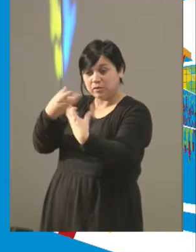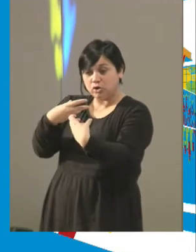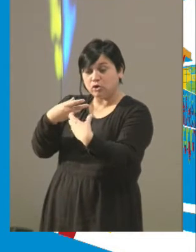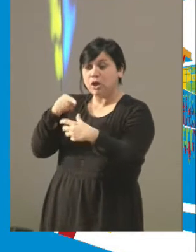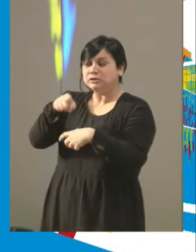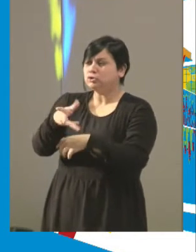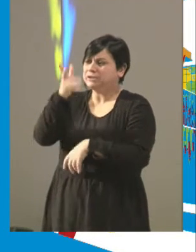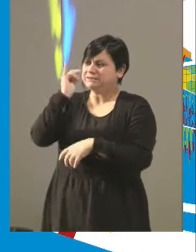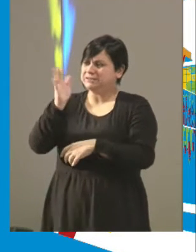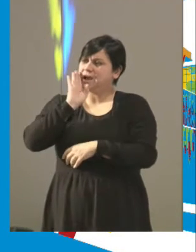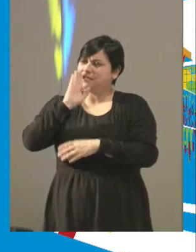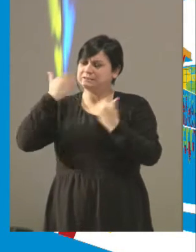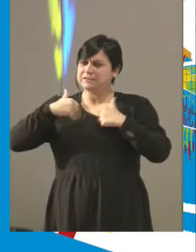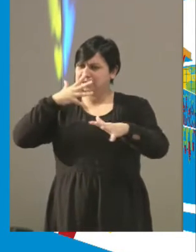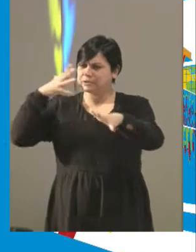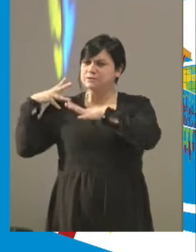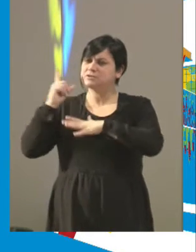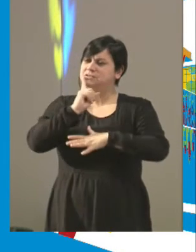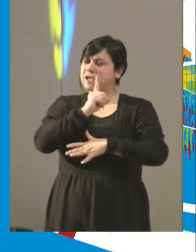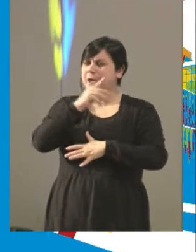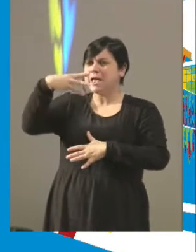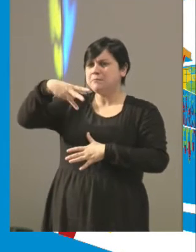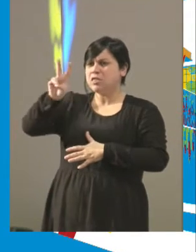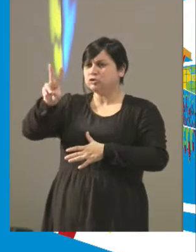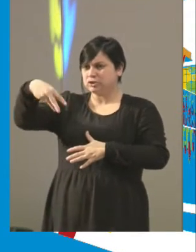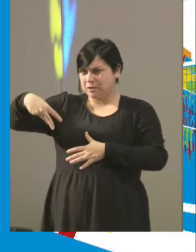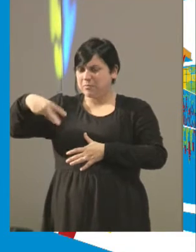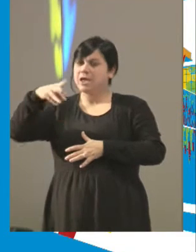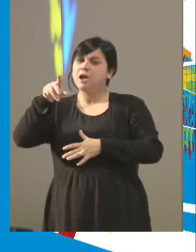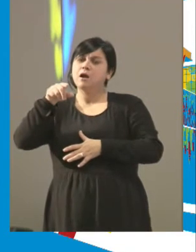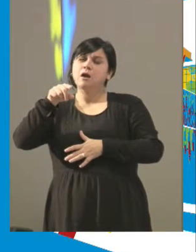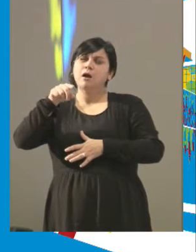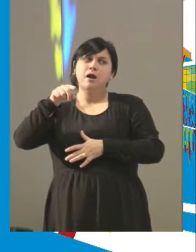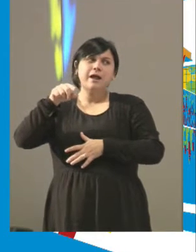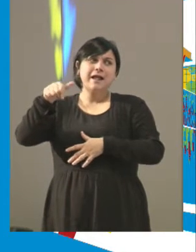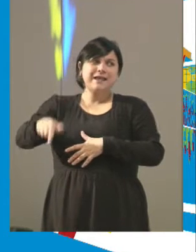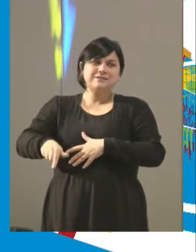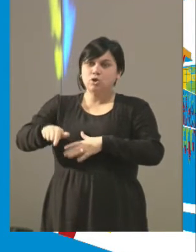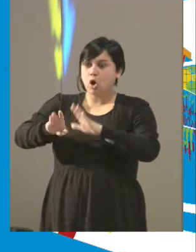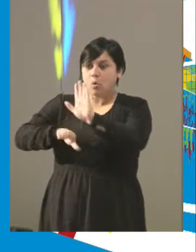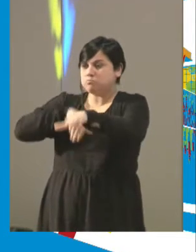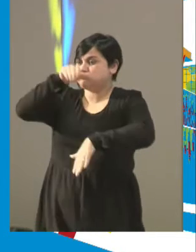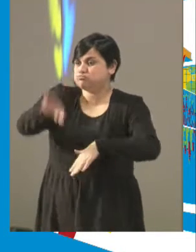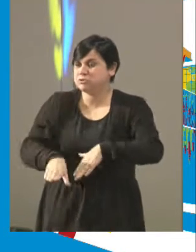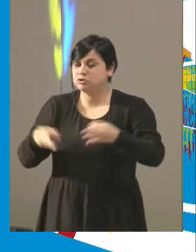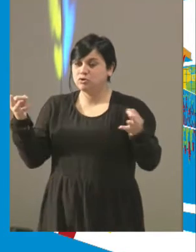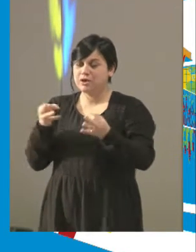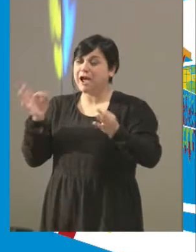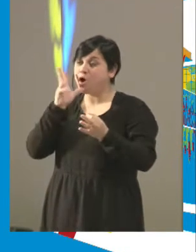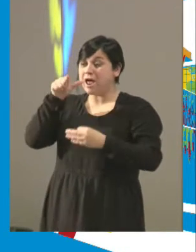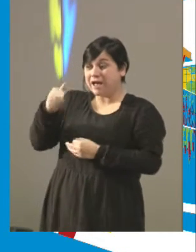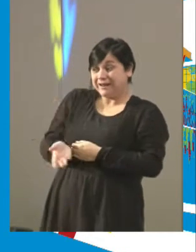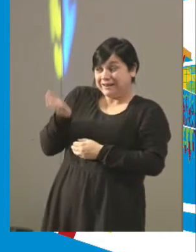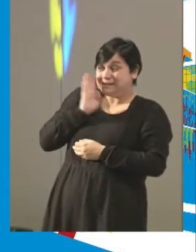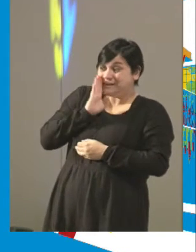Esto ya existía, antes se llamaba, hace 10 años se llamaba M2M, lo que le ha permitido este salto es que ahora toda esa